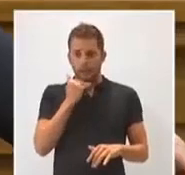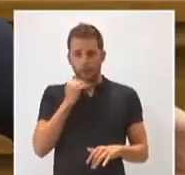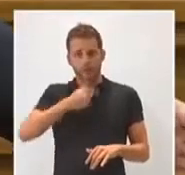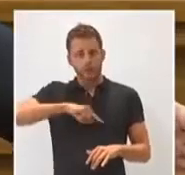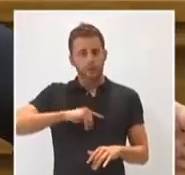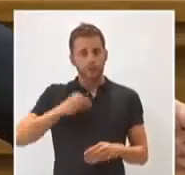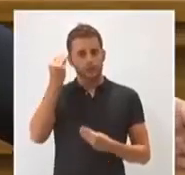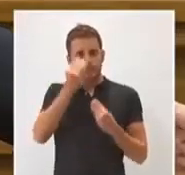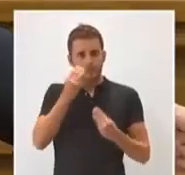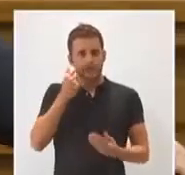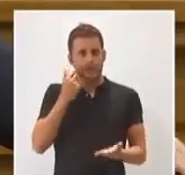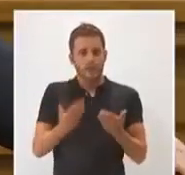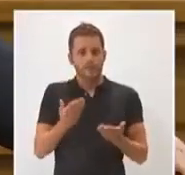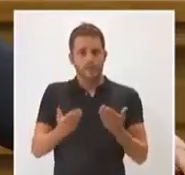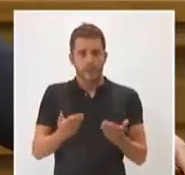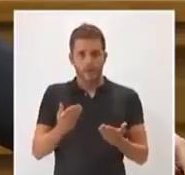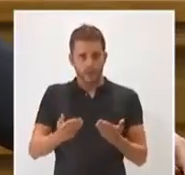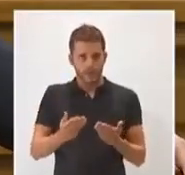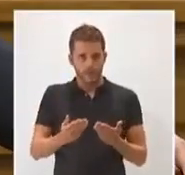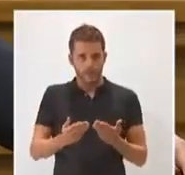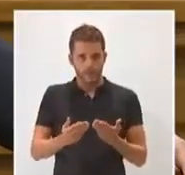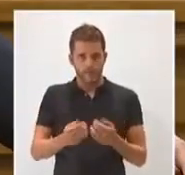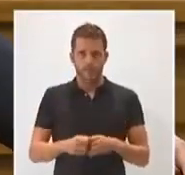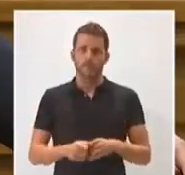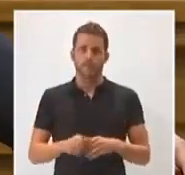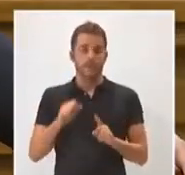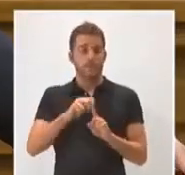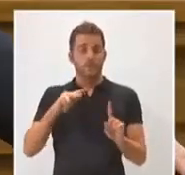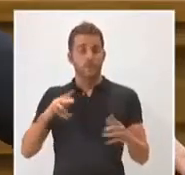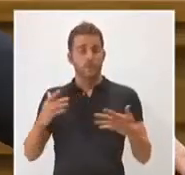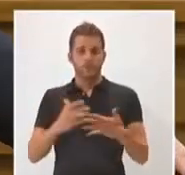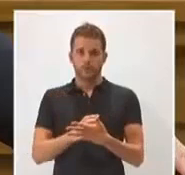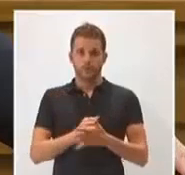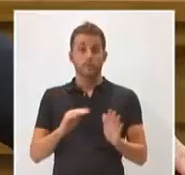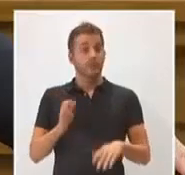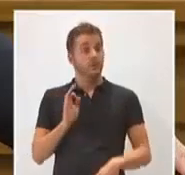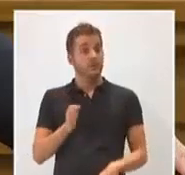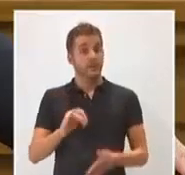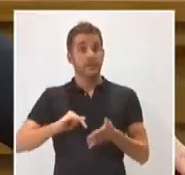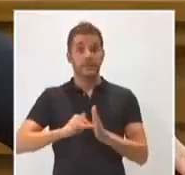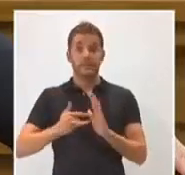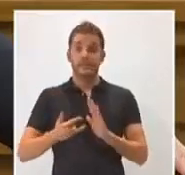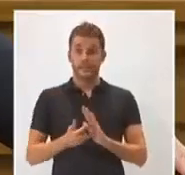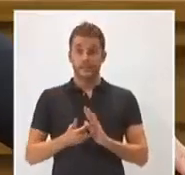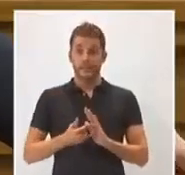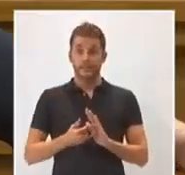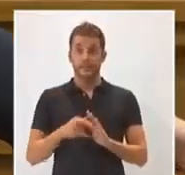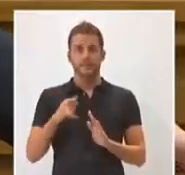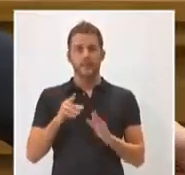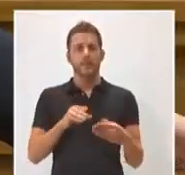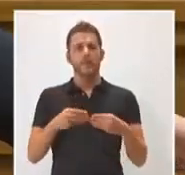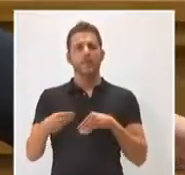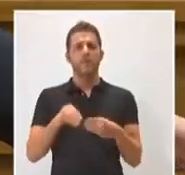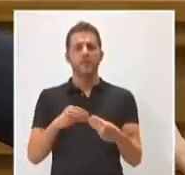mucho más allá del poder público en términos de todo tipo pero bueno lo cierto y verdad es que el sistema estará lo suficientemente elástico como